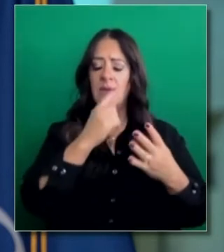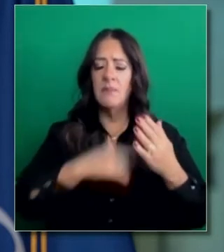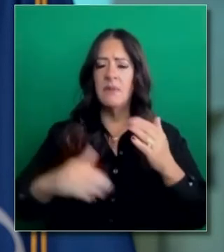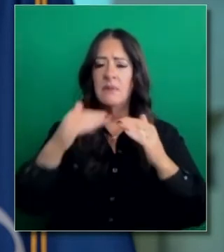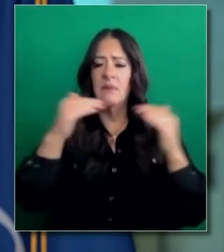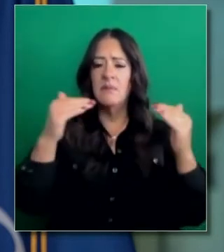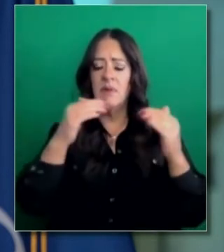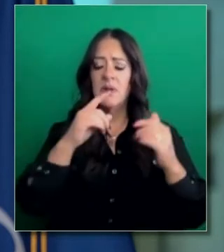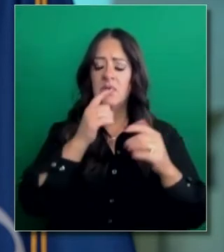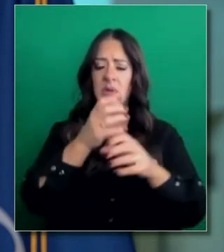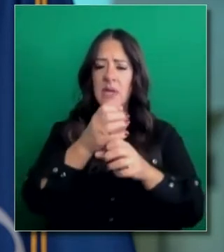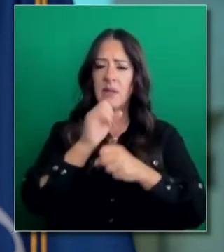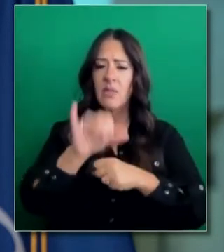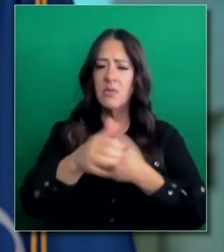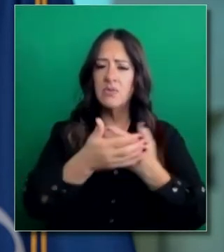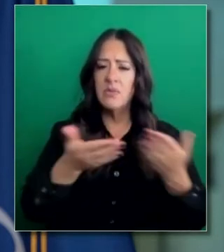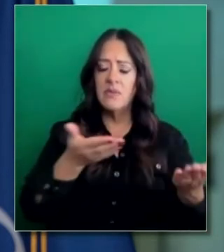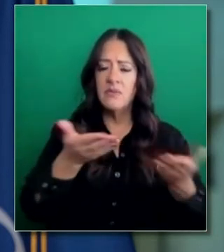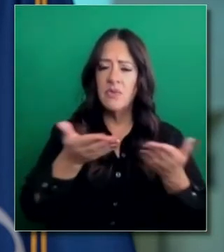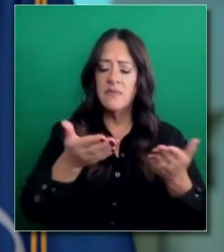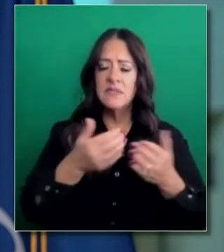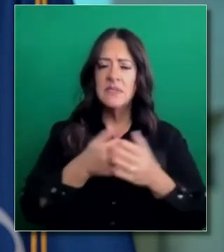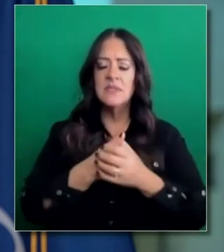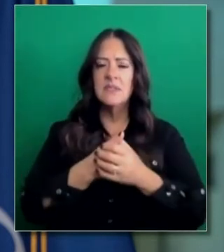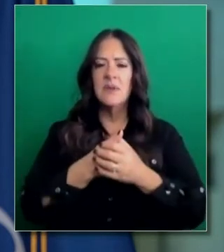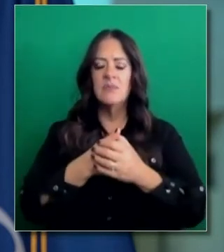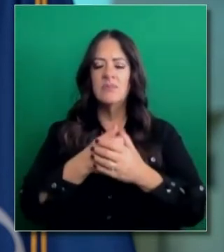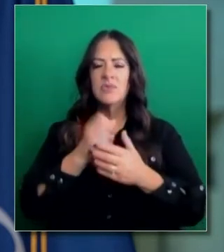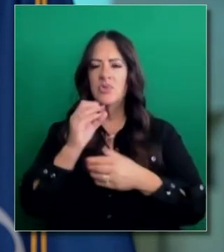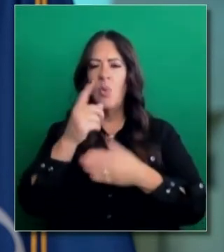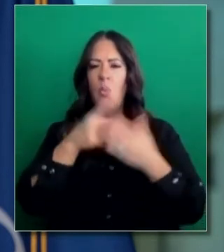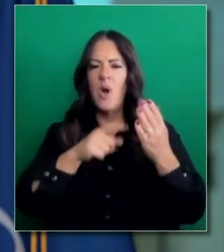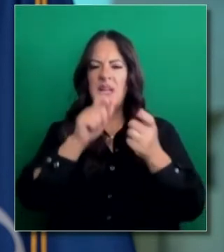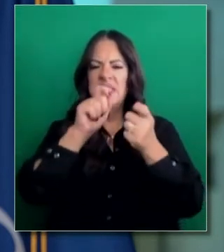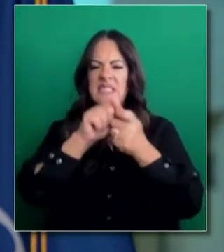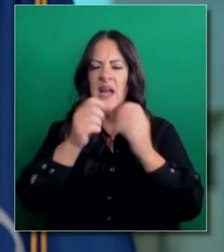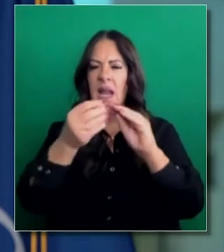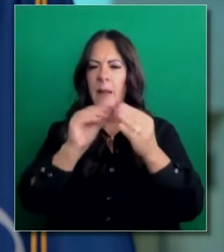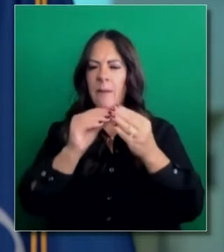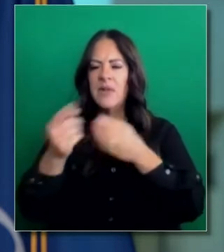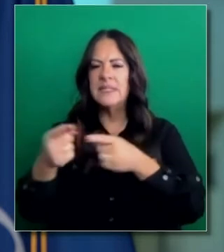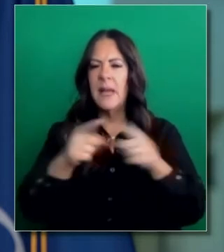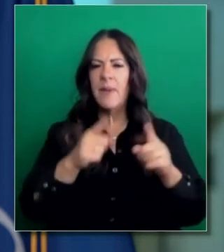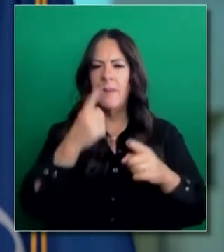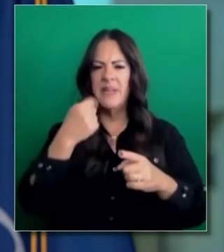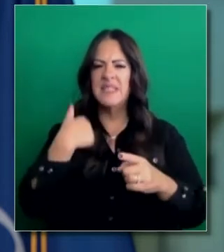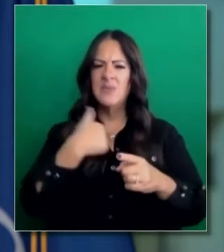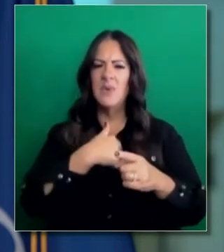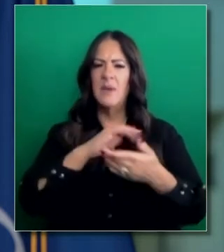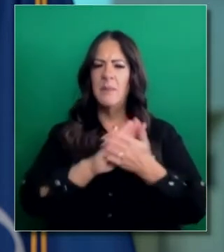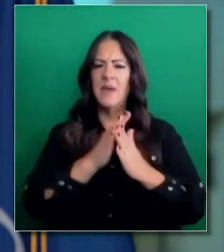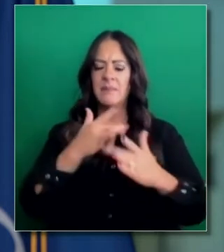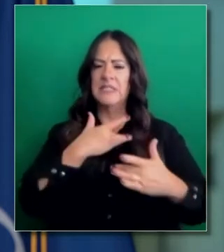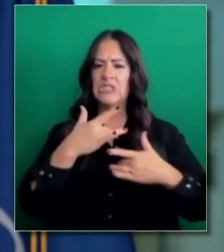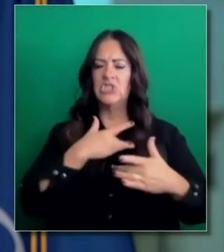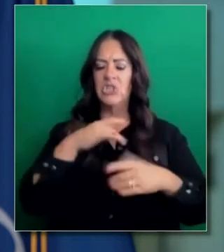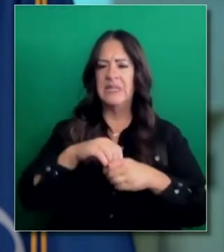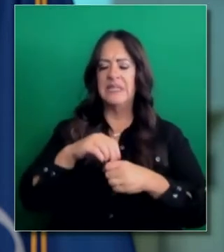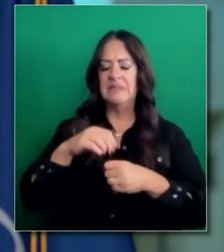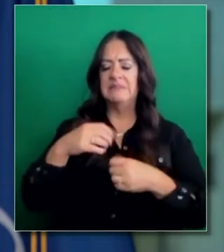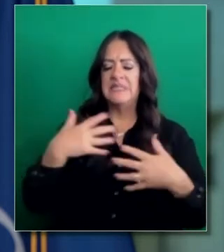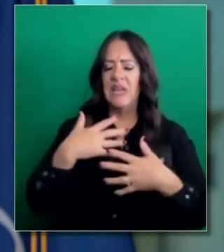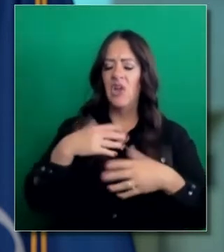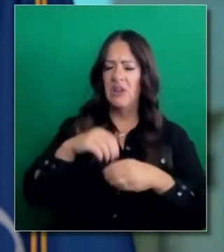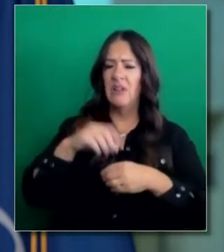todo esto está sucediendo en el trasfondo o sea las cosas aquí en los ángeles nos están asustando